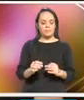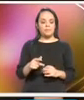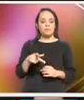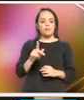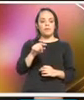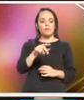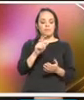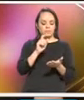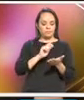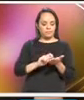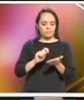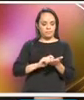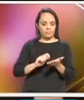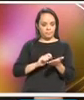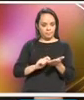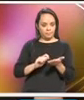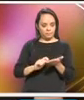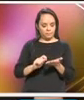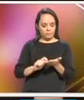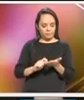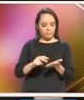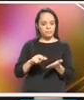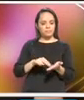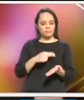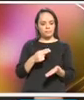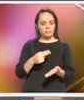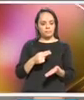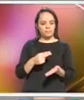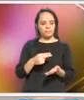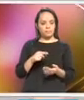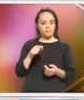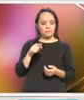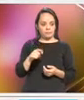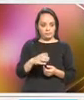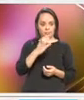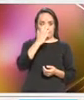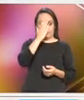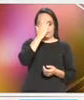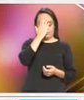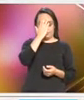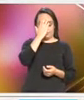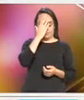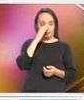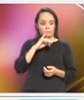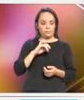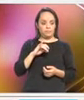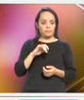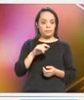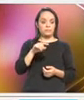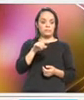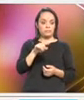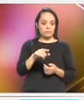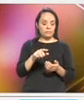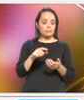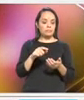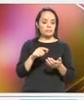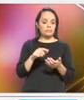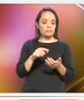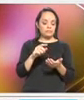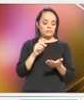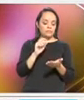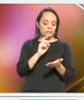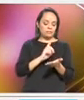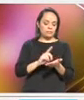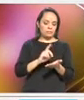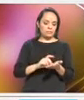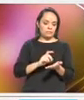la escritura que a nosotros nos corresponde, vamos a ver que es reconocida en principio porque ella escribe sus propios discursos, ¿no?